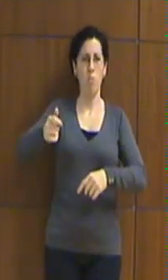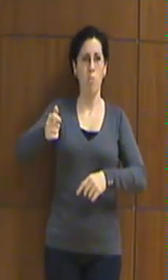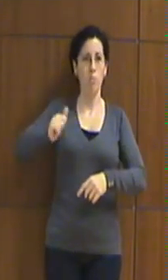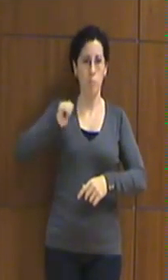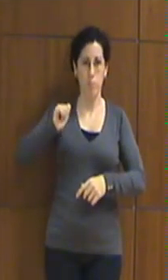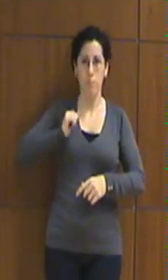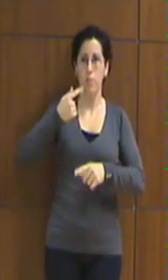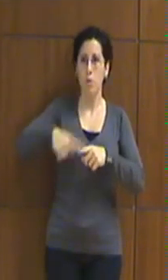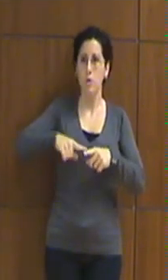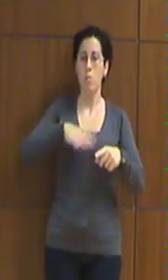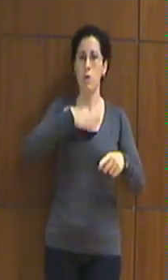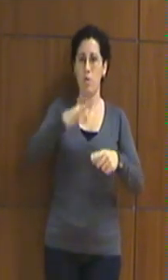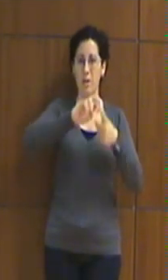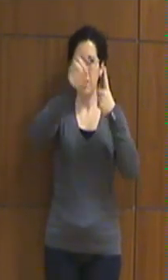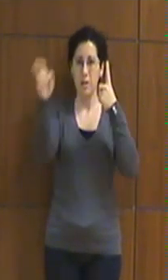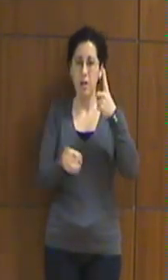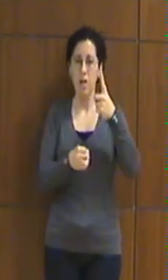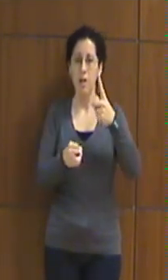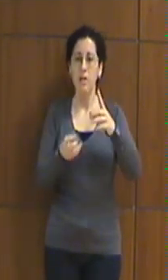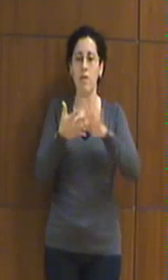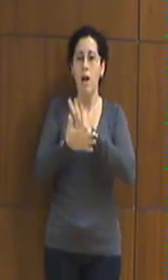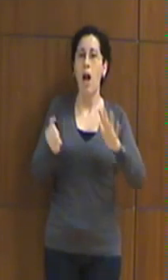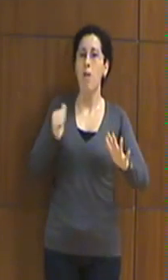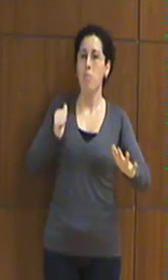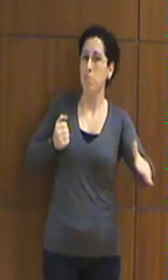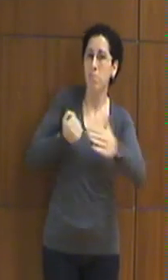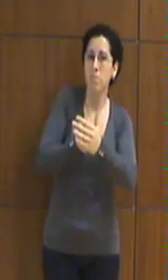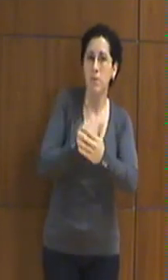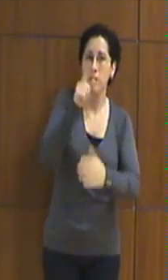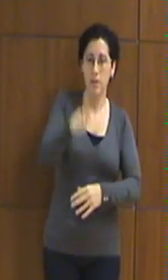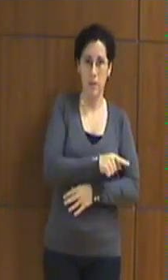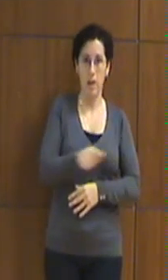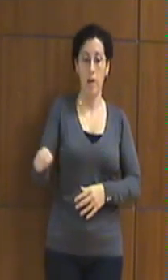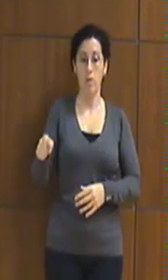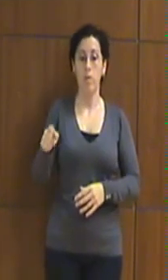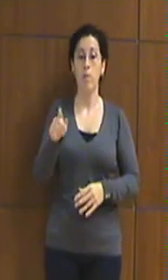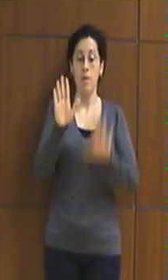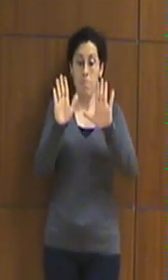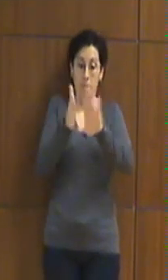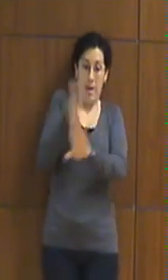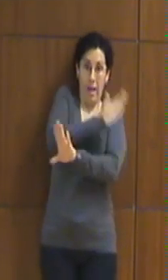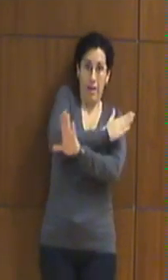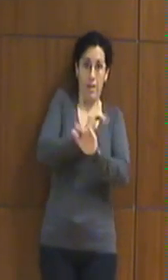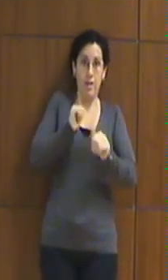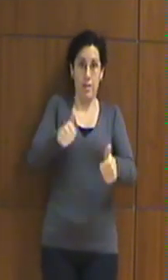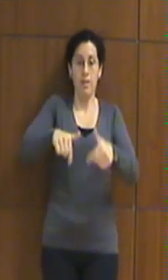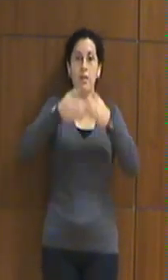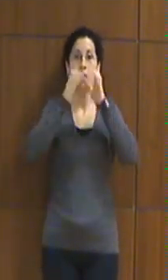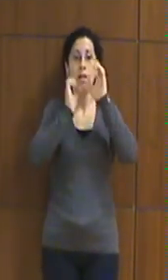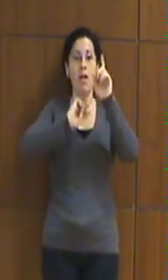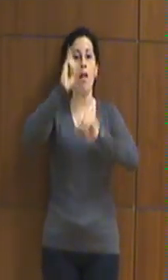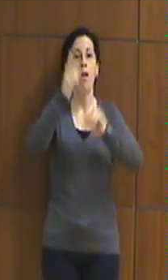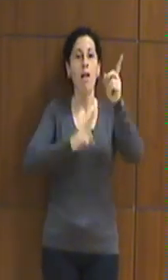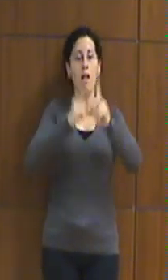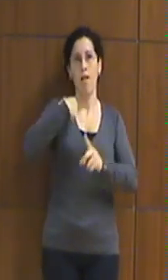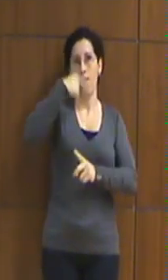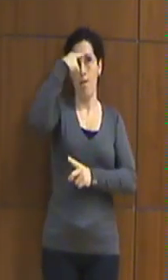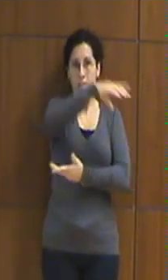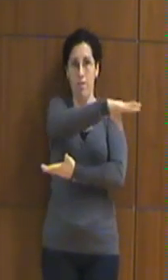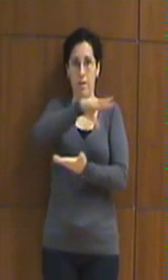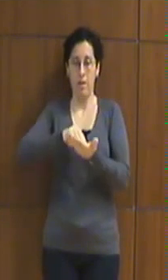demás? Yo aquí casi partiría, por lo que hemos estado comentando brevemente un poquito, quizás